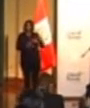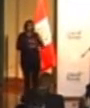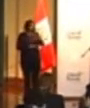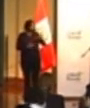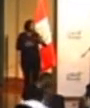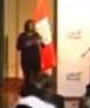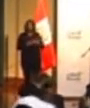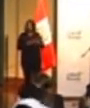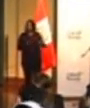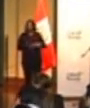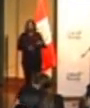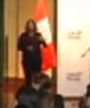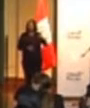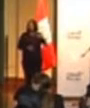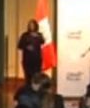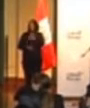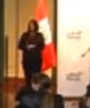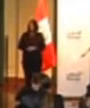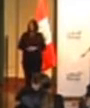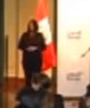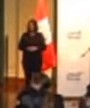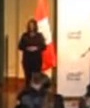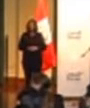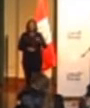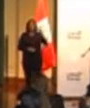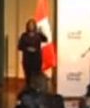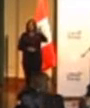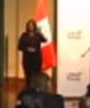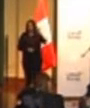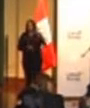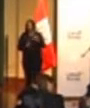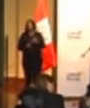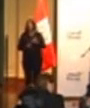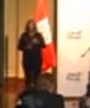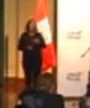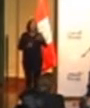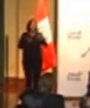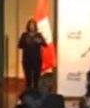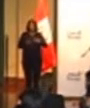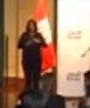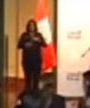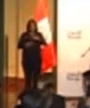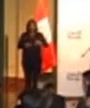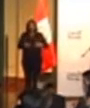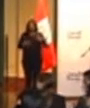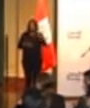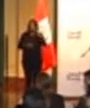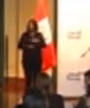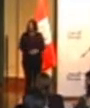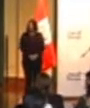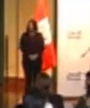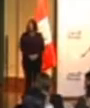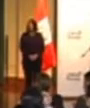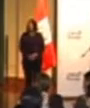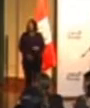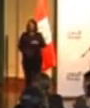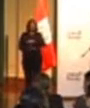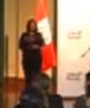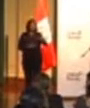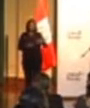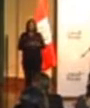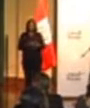todos las autoridades, los líderes, los vecinos, para que